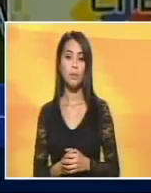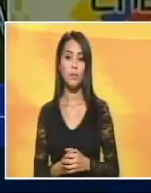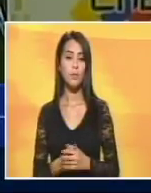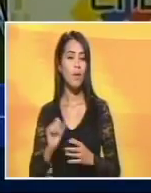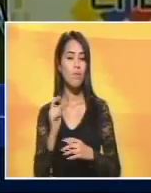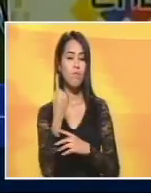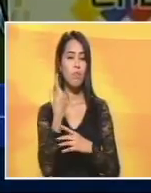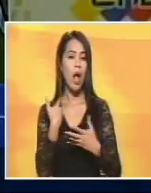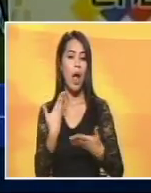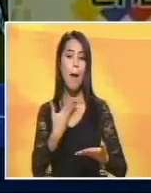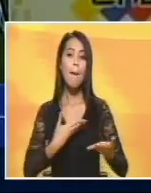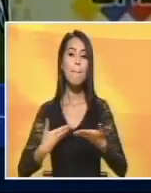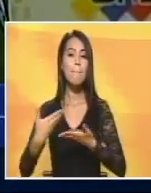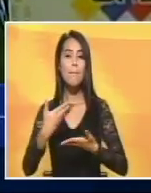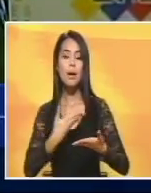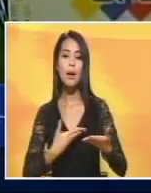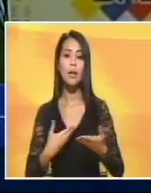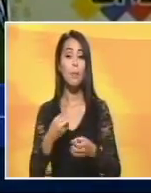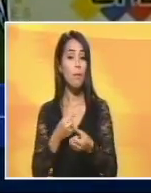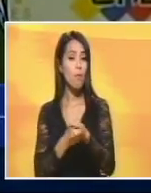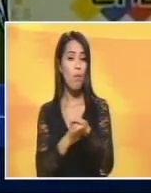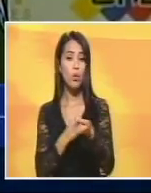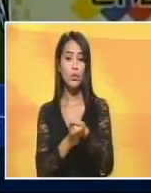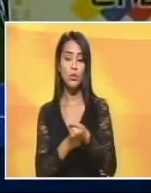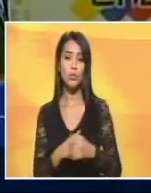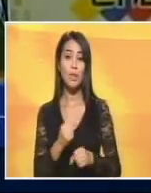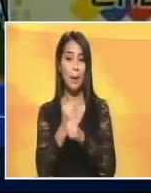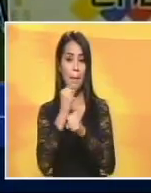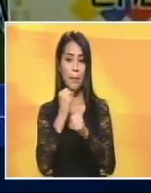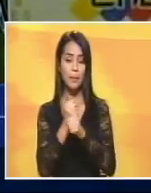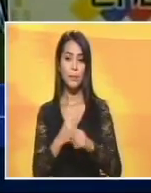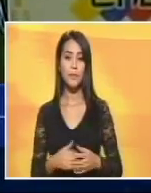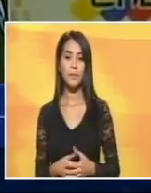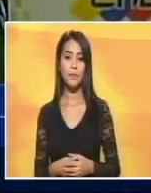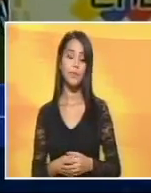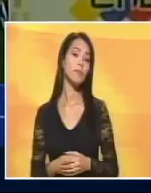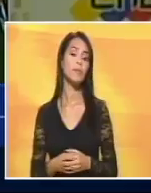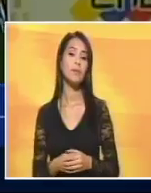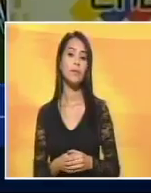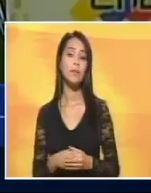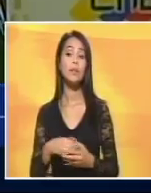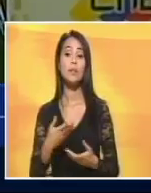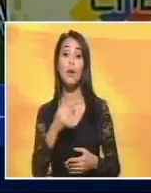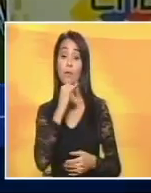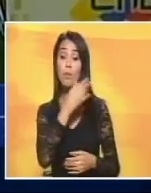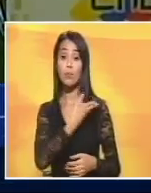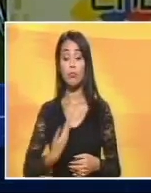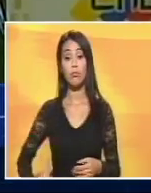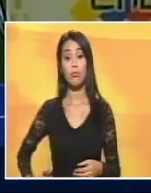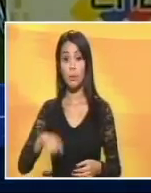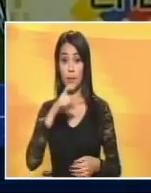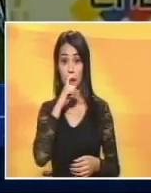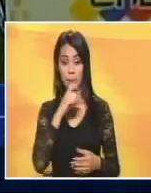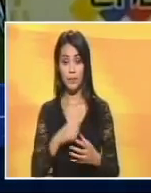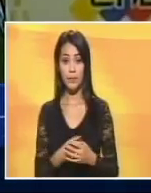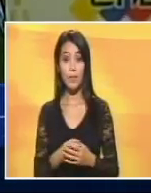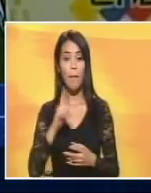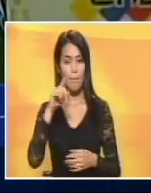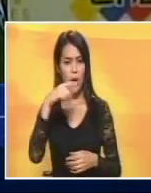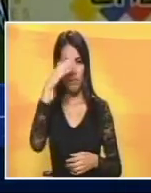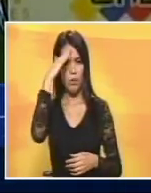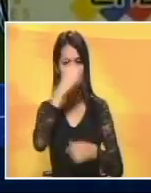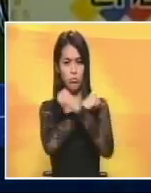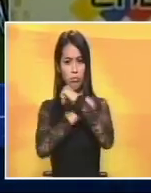de cooperación de los poderes. Una vez autorizado por el presidente de la República y comandante en jefe, la Fuerza Armada